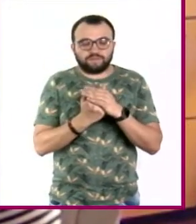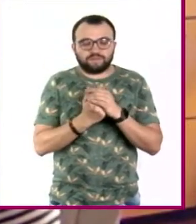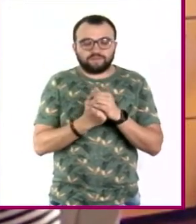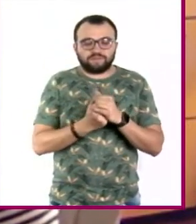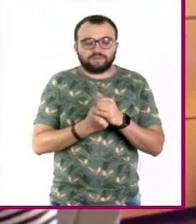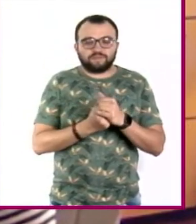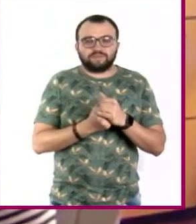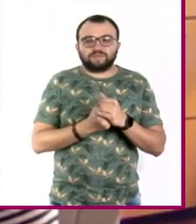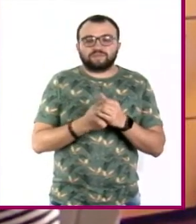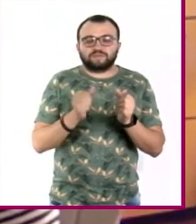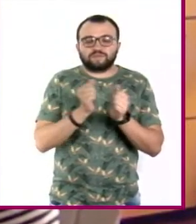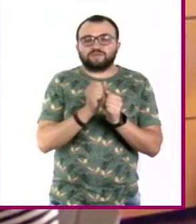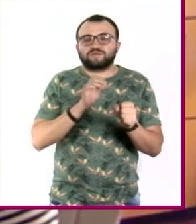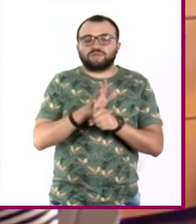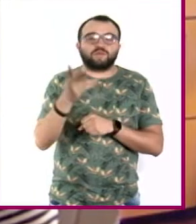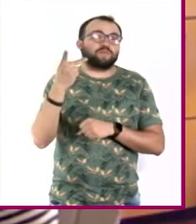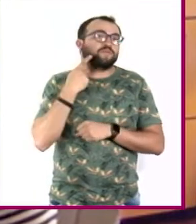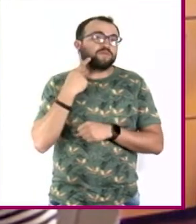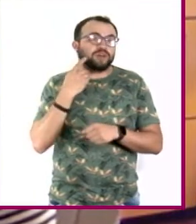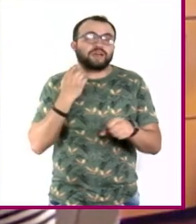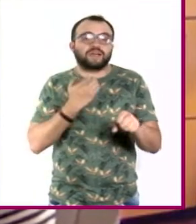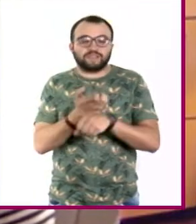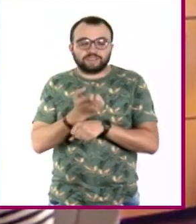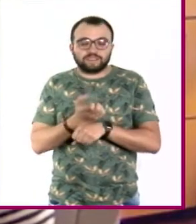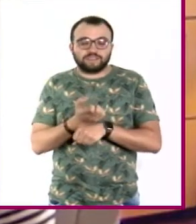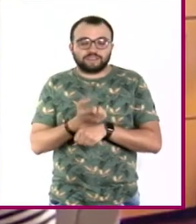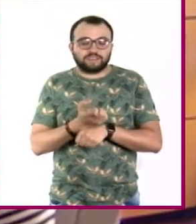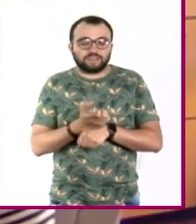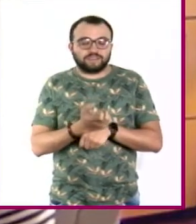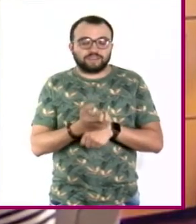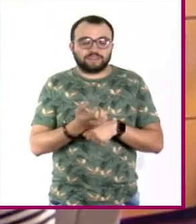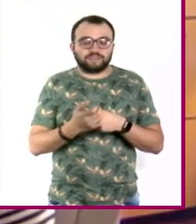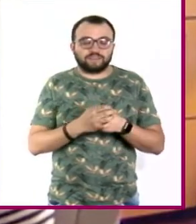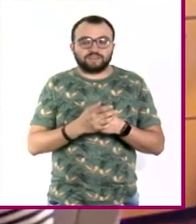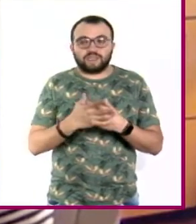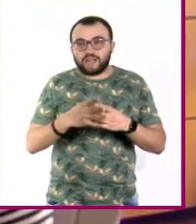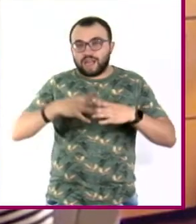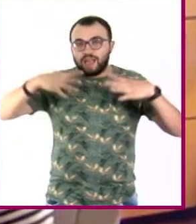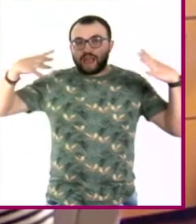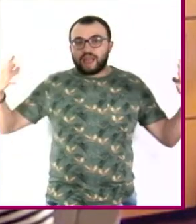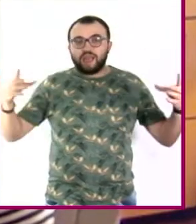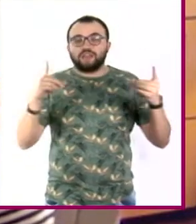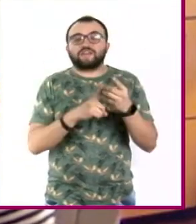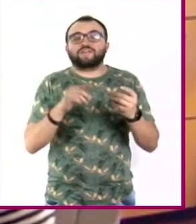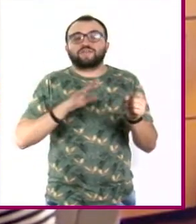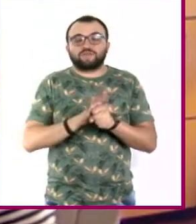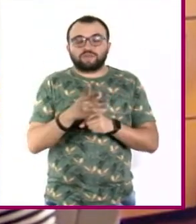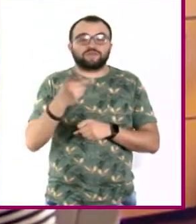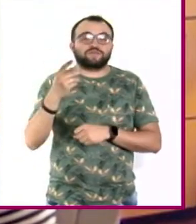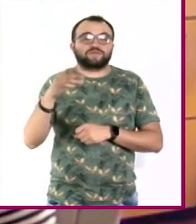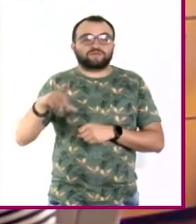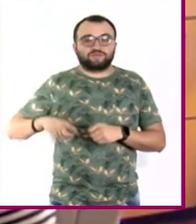con políticas de Estado de nivel muy macro, en donde el gobierno interviene,